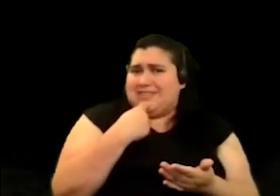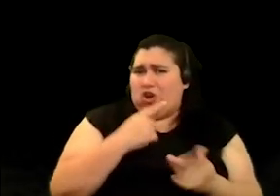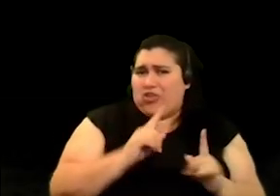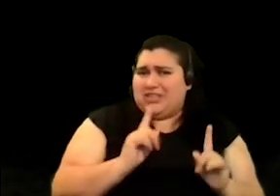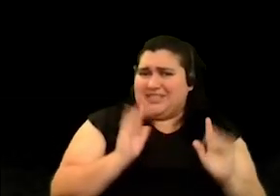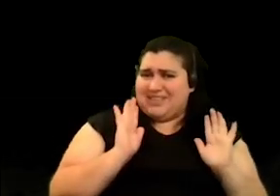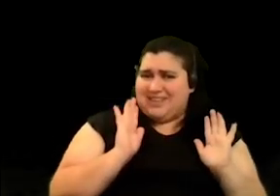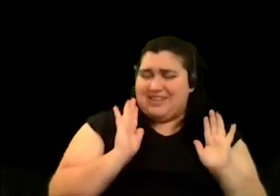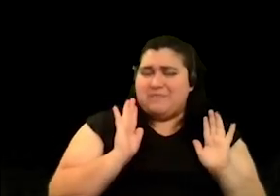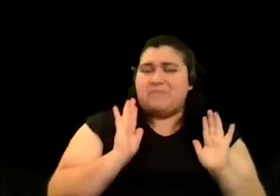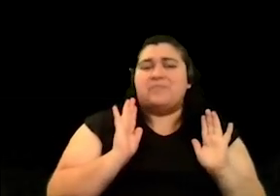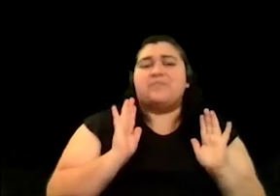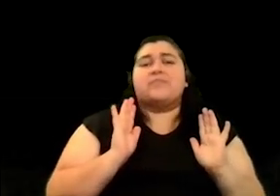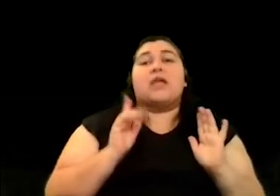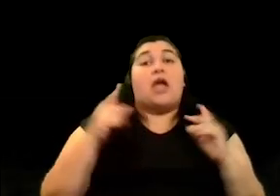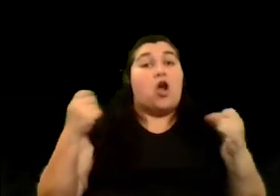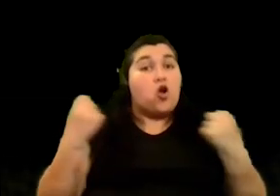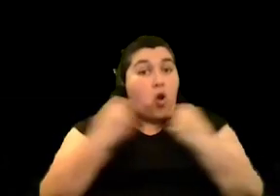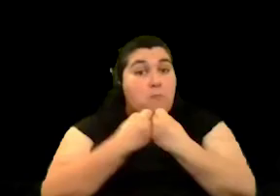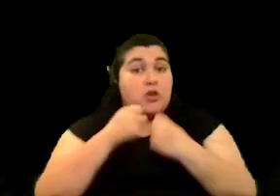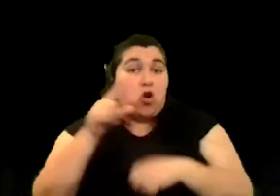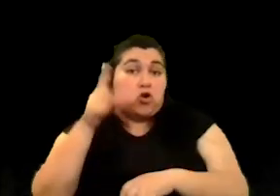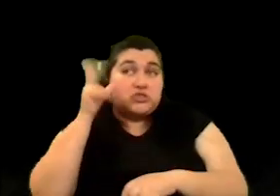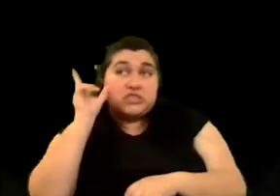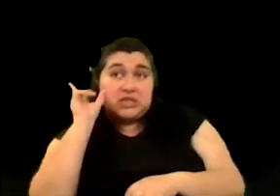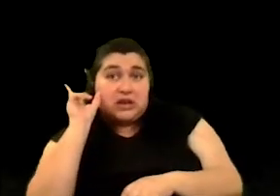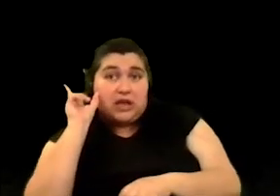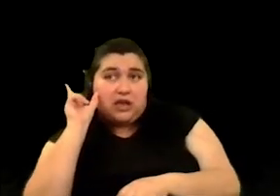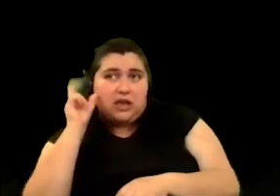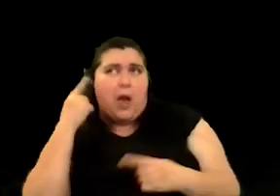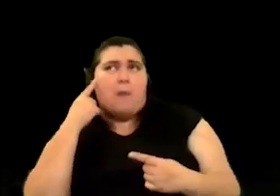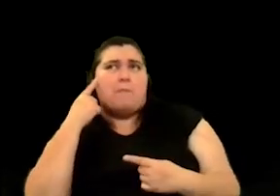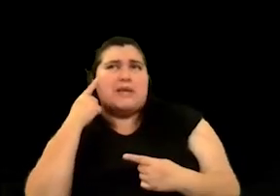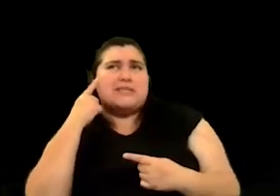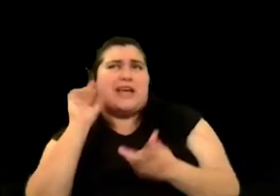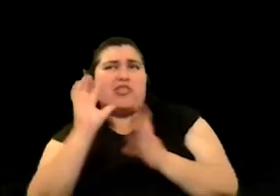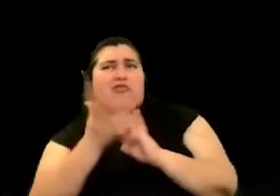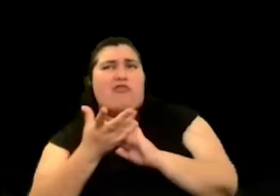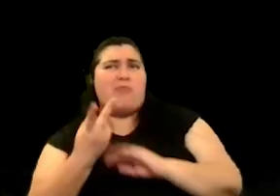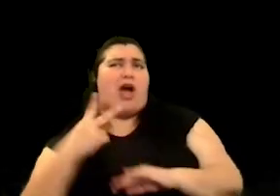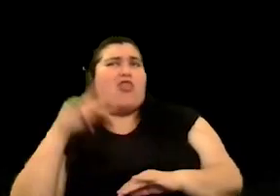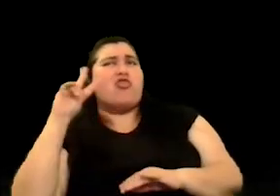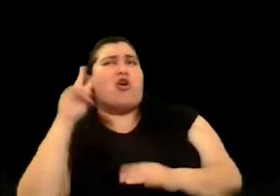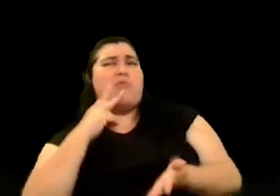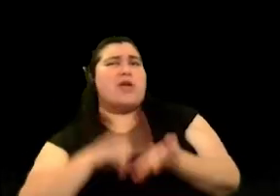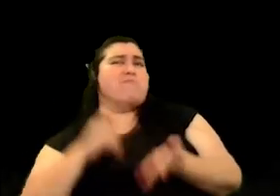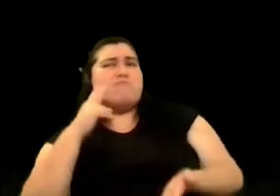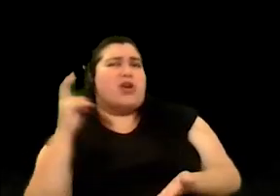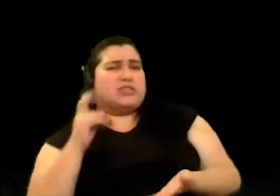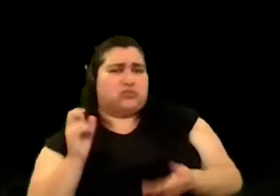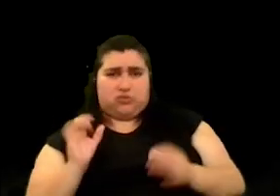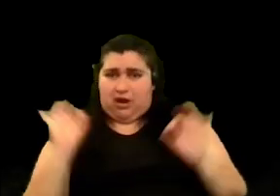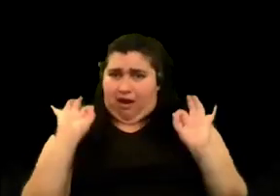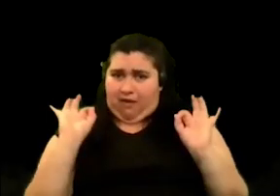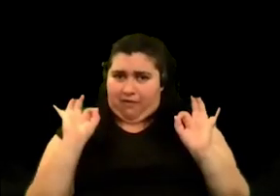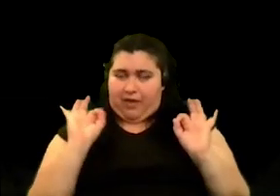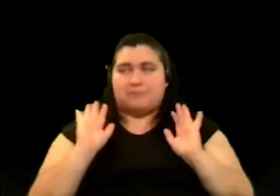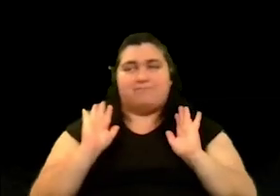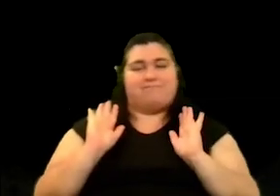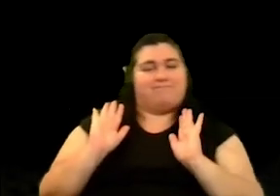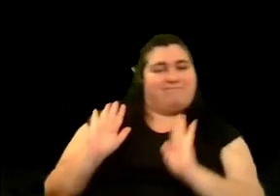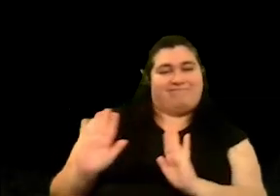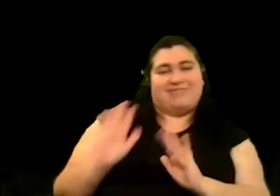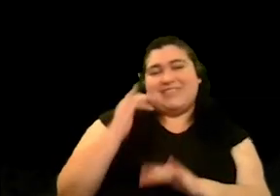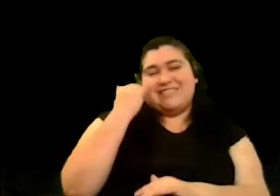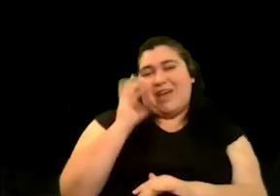entonces este convenio con Chile no está pensado para evitar la doble imposición. Bueno, ¿sabes una cosa? Ya está